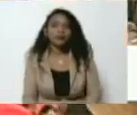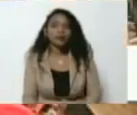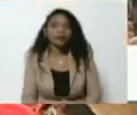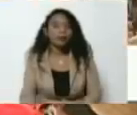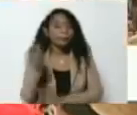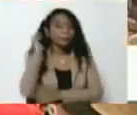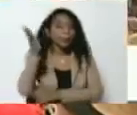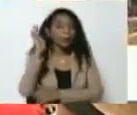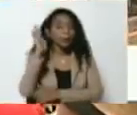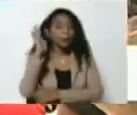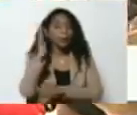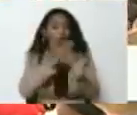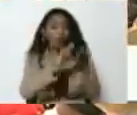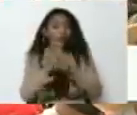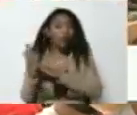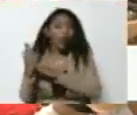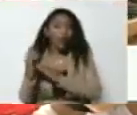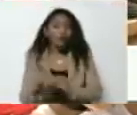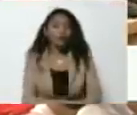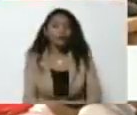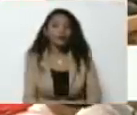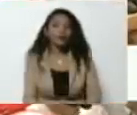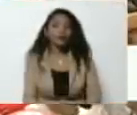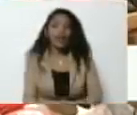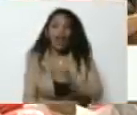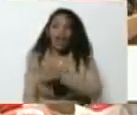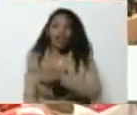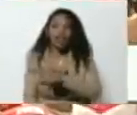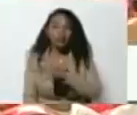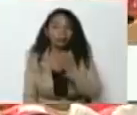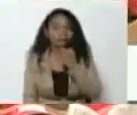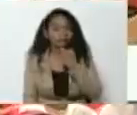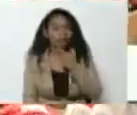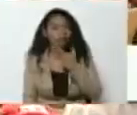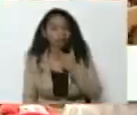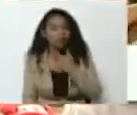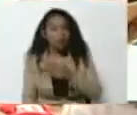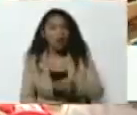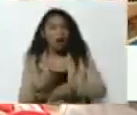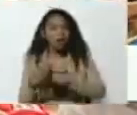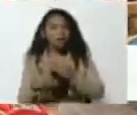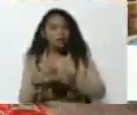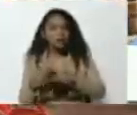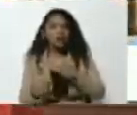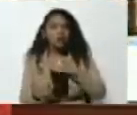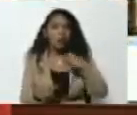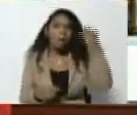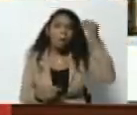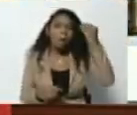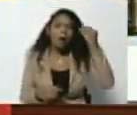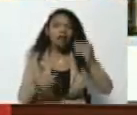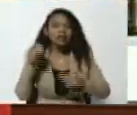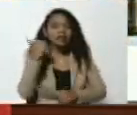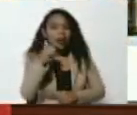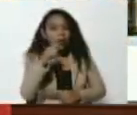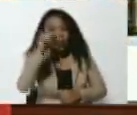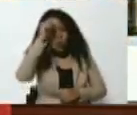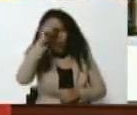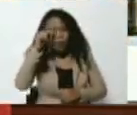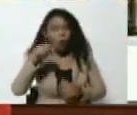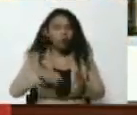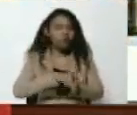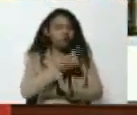Parlamento Comunal, compadre. Eso va a ser bello. Yo me imagino un sábado y domingo completo.